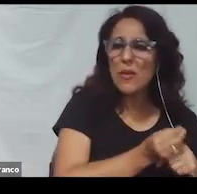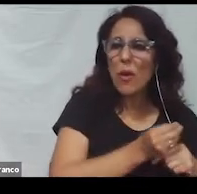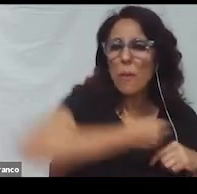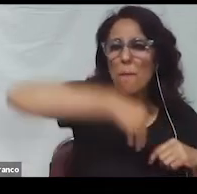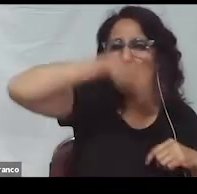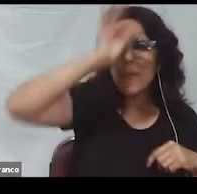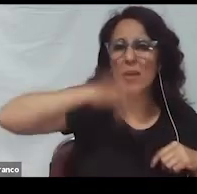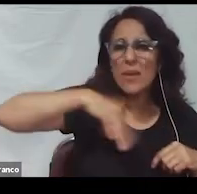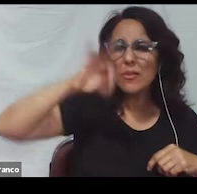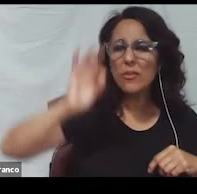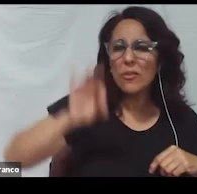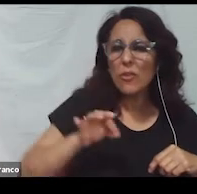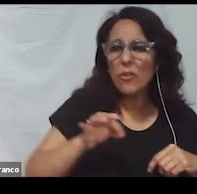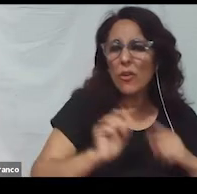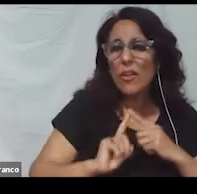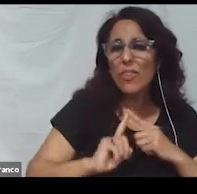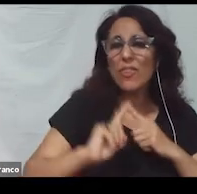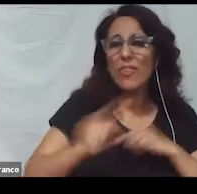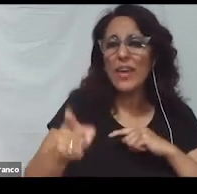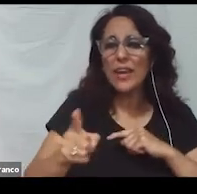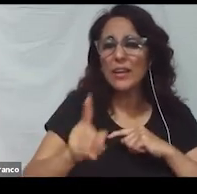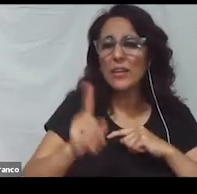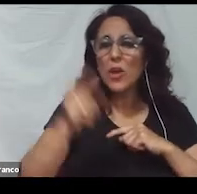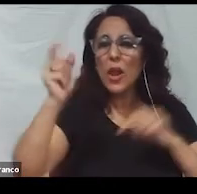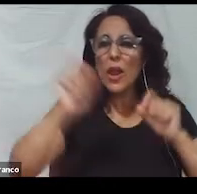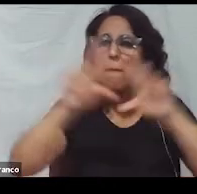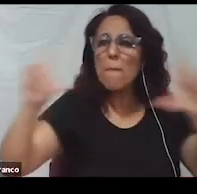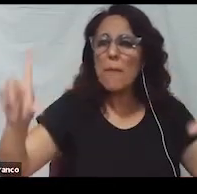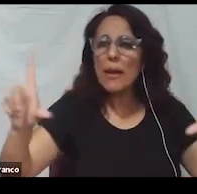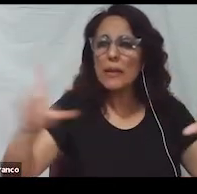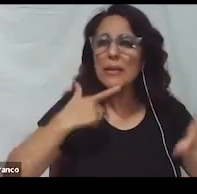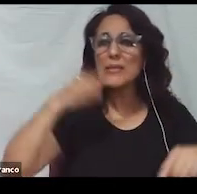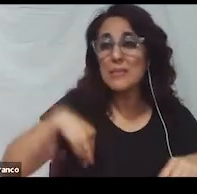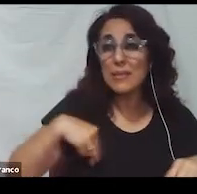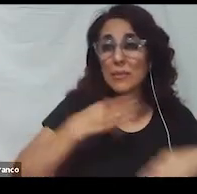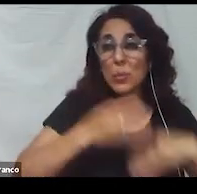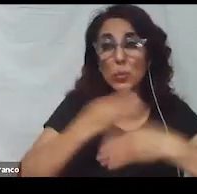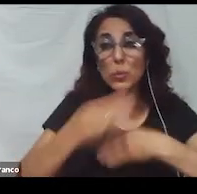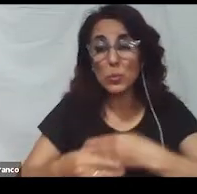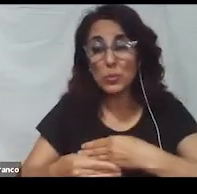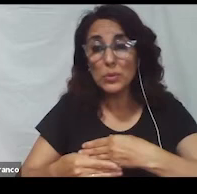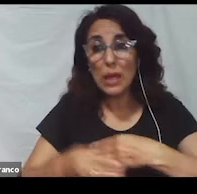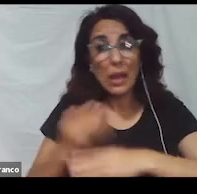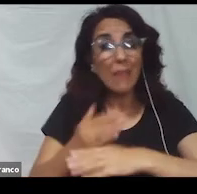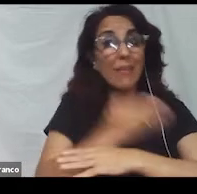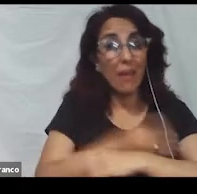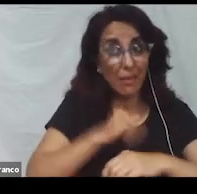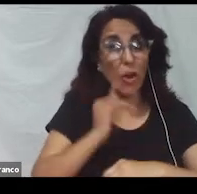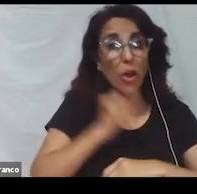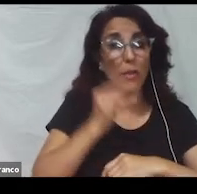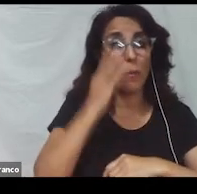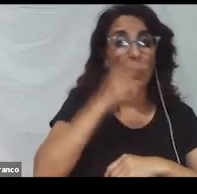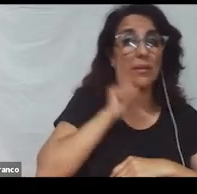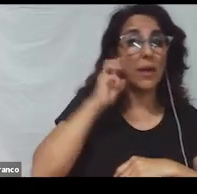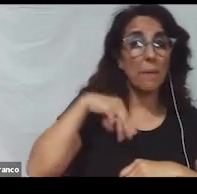fuera un lienzo, como si fuera un pintor con un pincel escribiendo directamente en la pantalla, sin utilizar nada de lo que les hemos comentado hasta ahora de